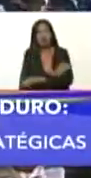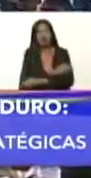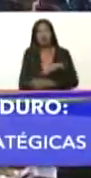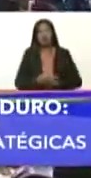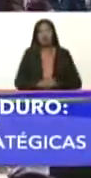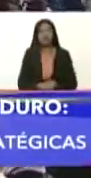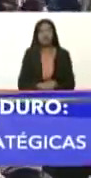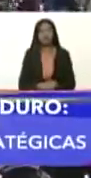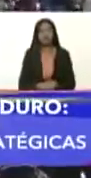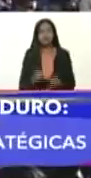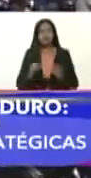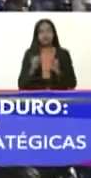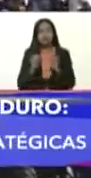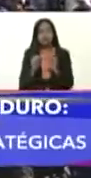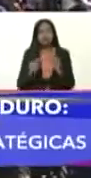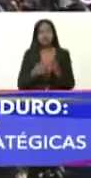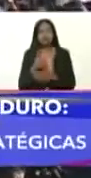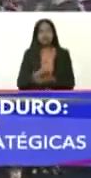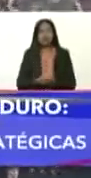Mariani, continúa.